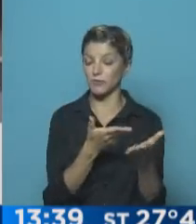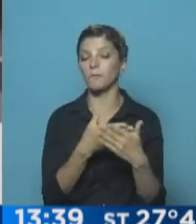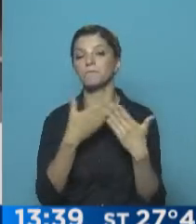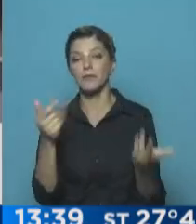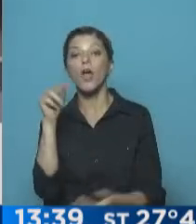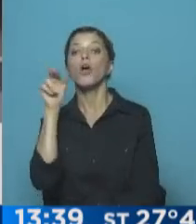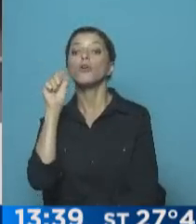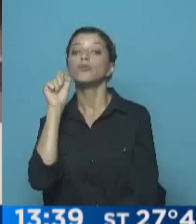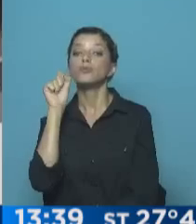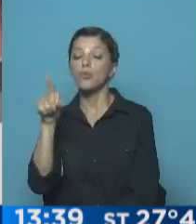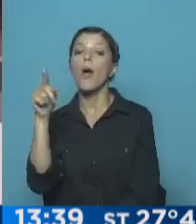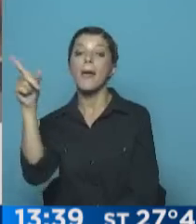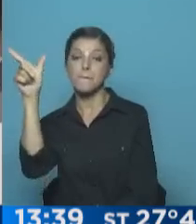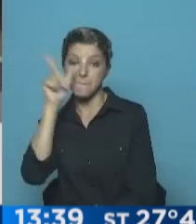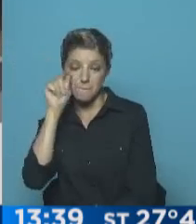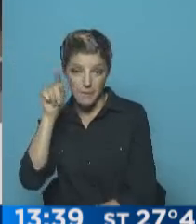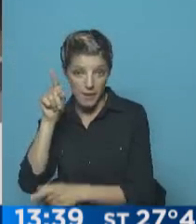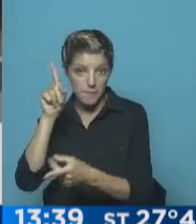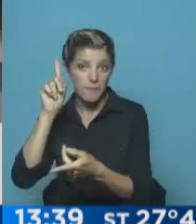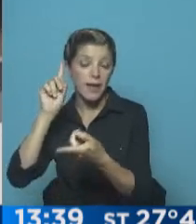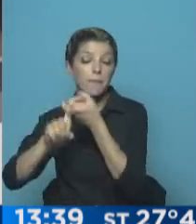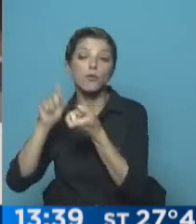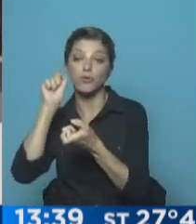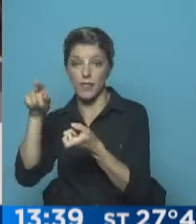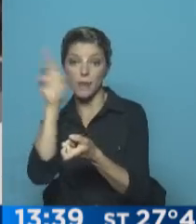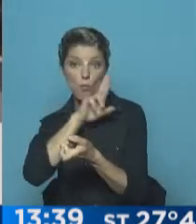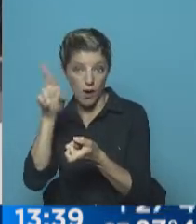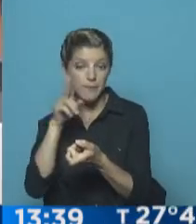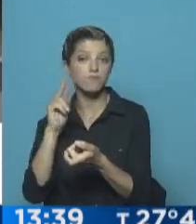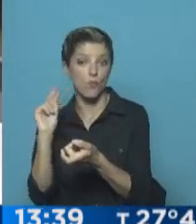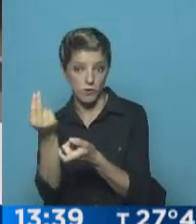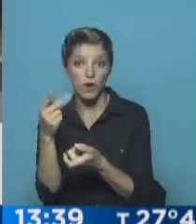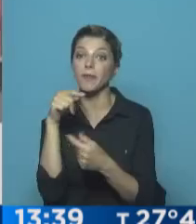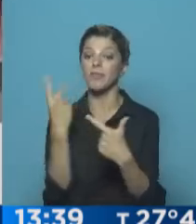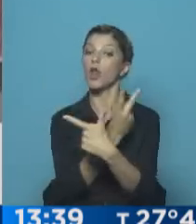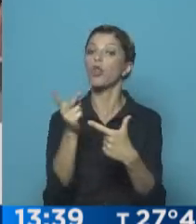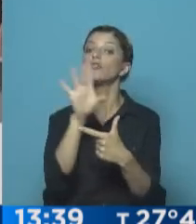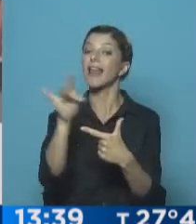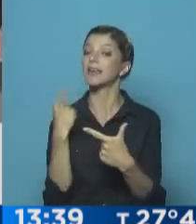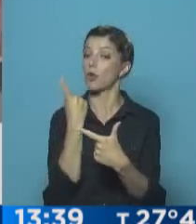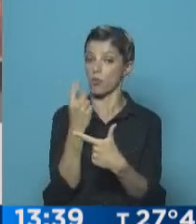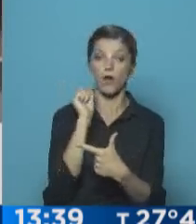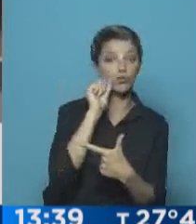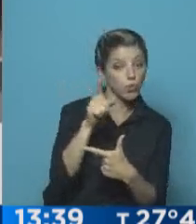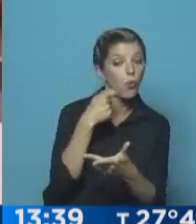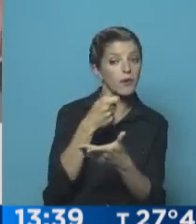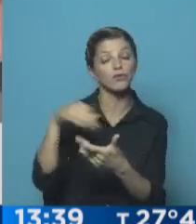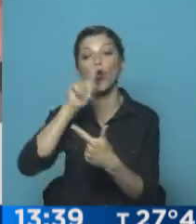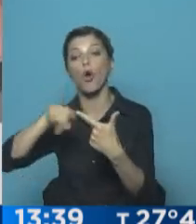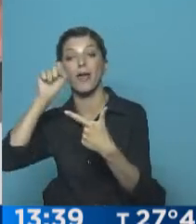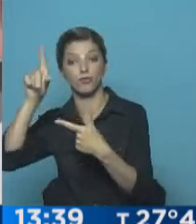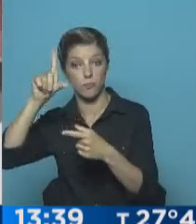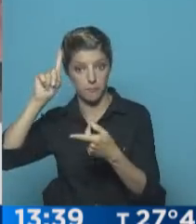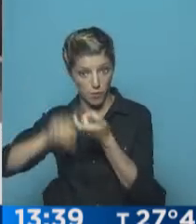falleció tu marido con lo cual ahí está ahí está el tema tenés que elegir entre una u otra para que eso no suceda Agus Es